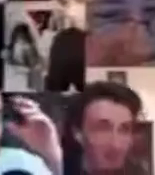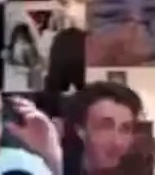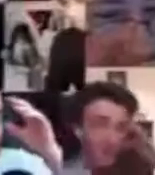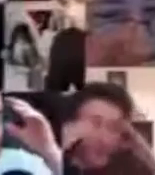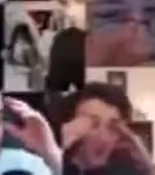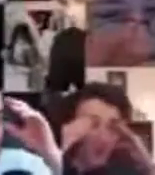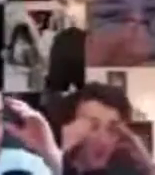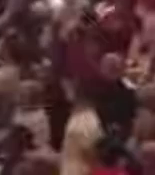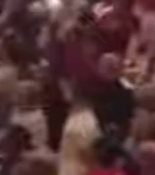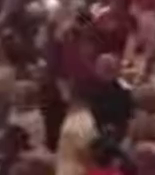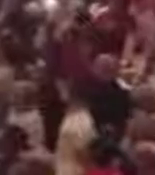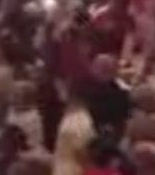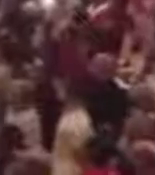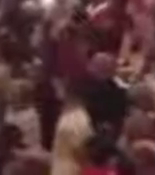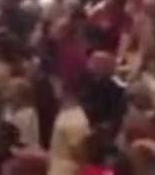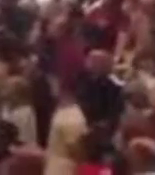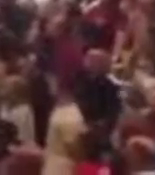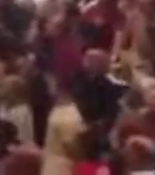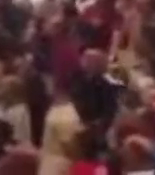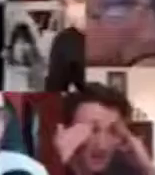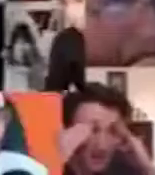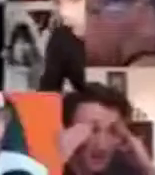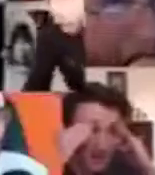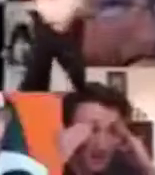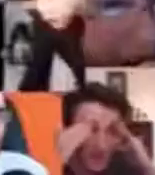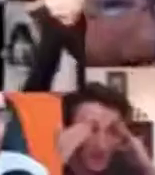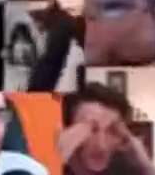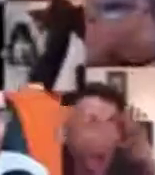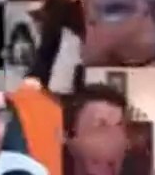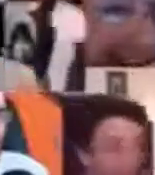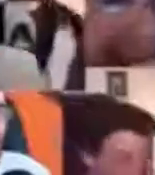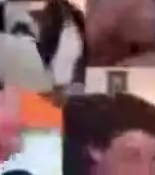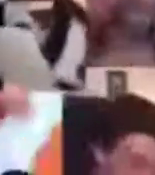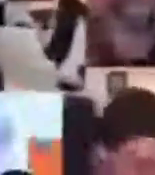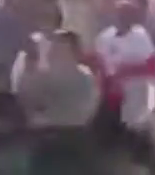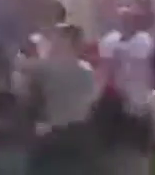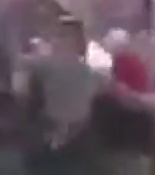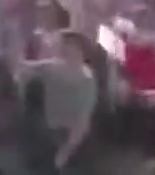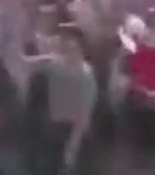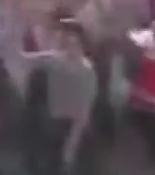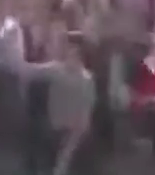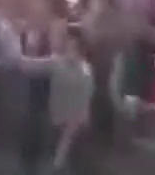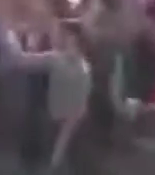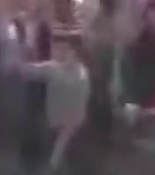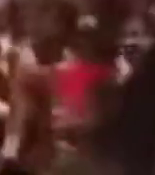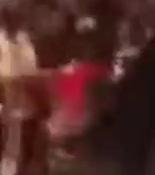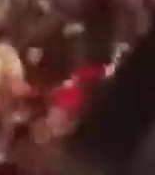quién fue el culpable y quién mejor que el culpable para tú tenerlo ahí que te identifique a las personas.